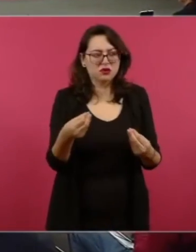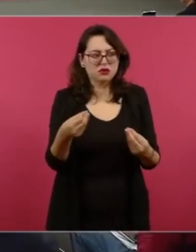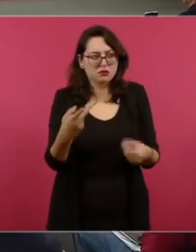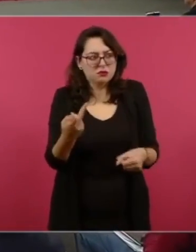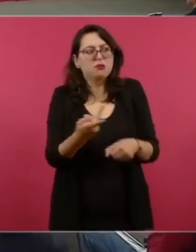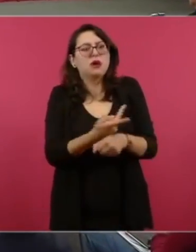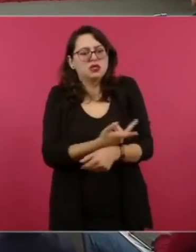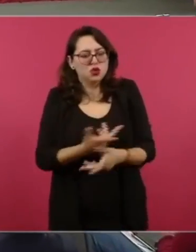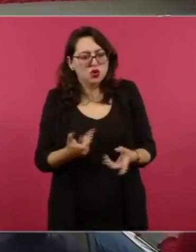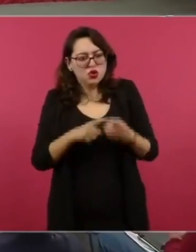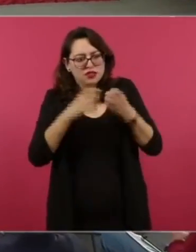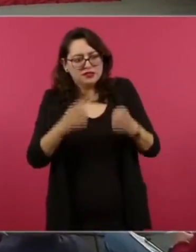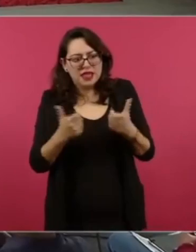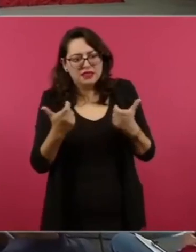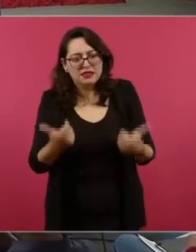a